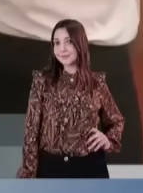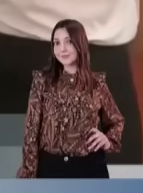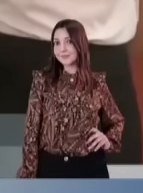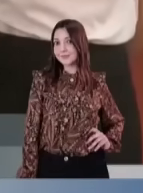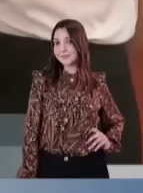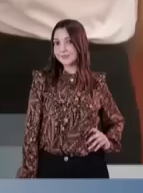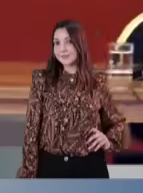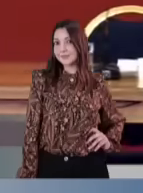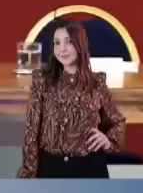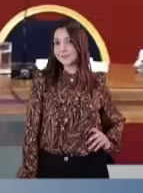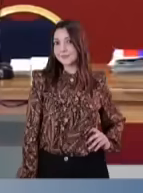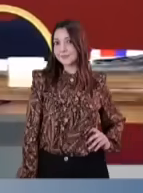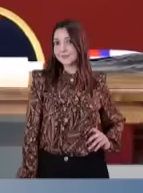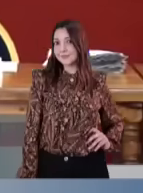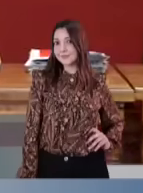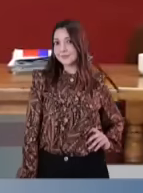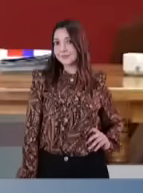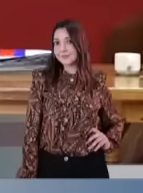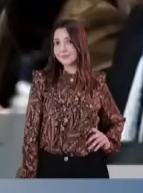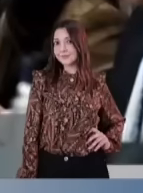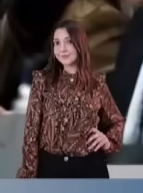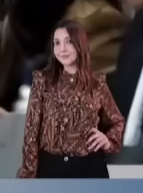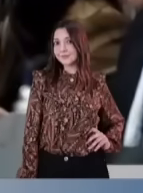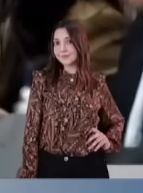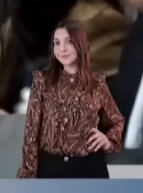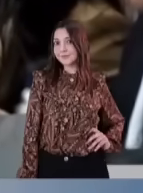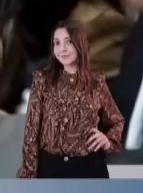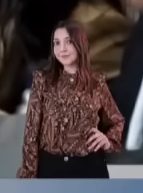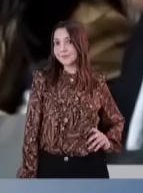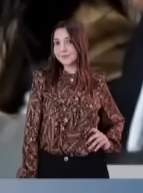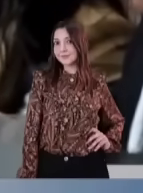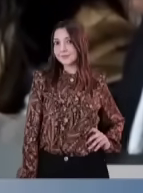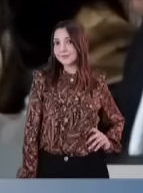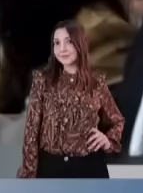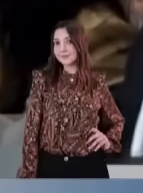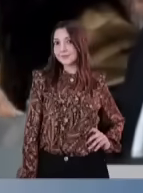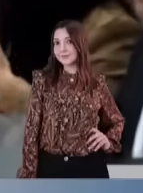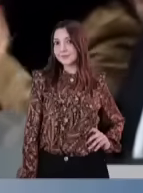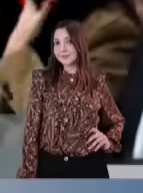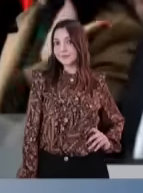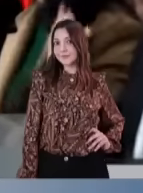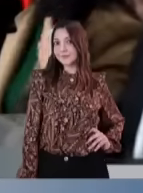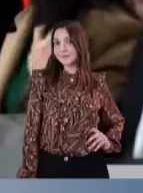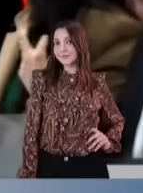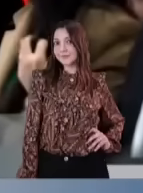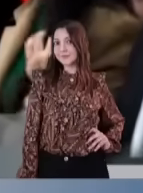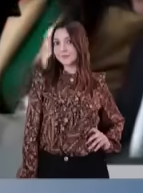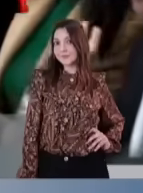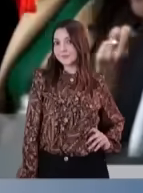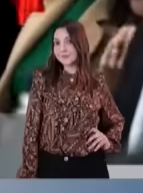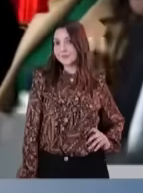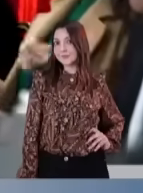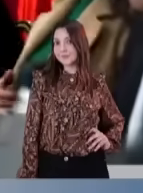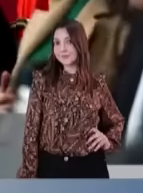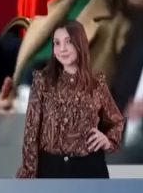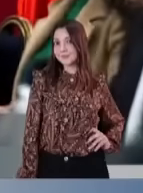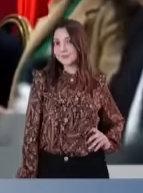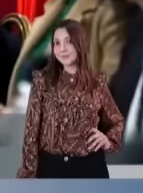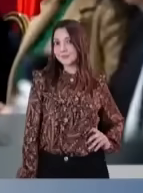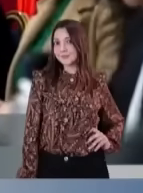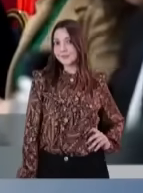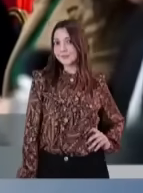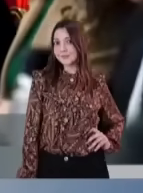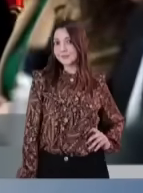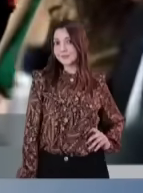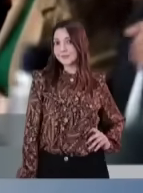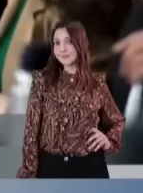¿Por qué el gobierno? A ver, ¿por qué esto se viene conversando hace harto tiempo en círculos políticos? No solo de la oposición, porque la oposición siempre criticará